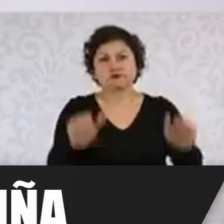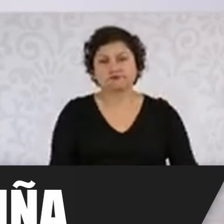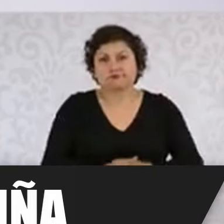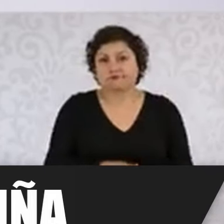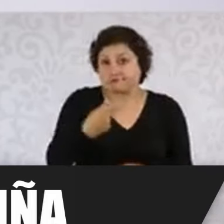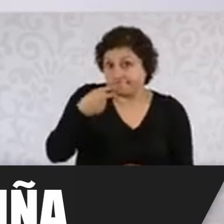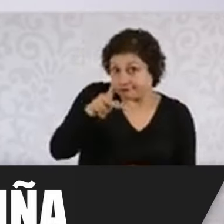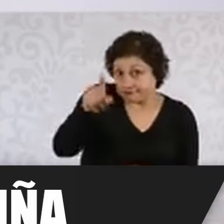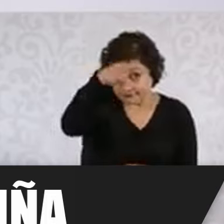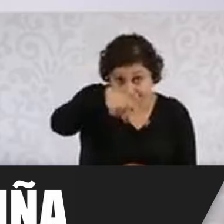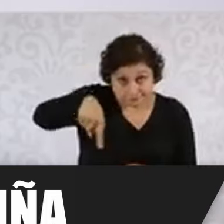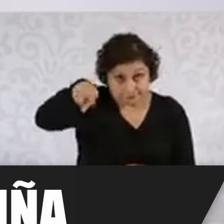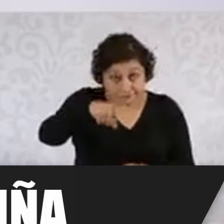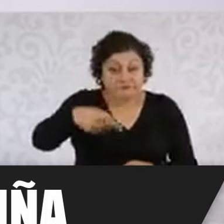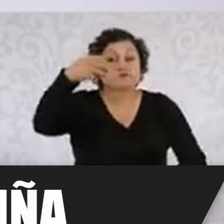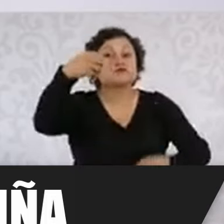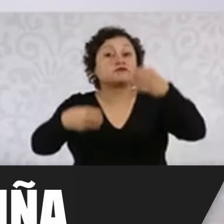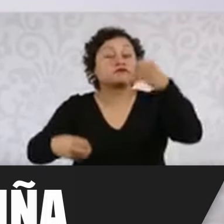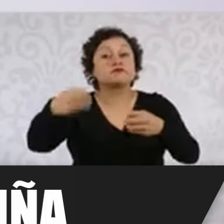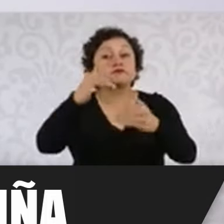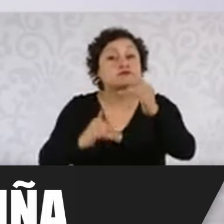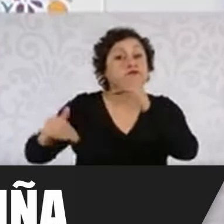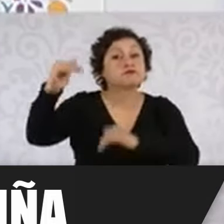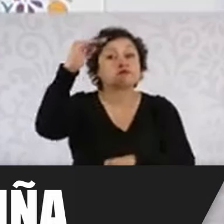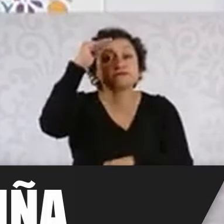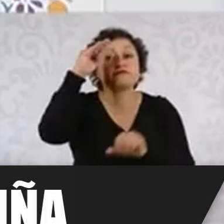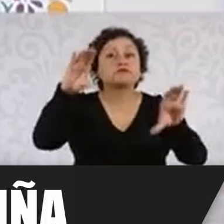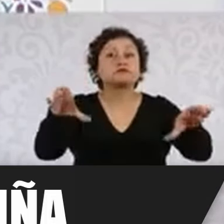ministros, ellos lo saben. Ellos saben que están actuando